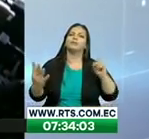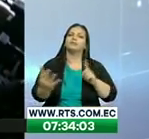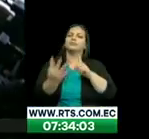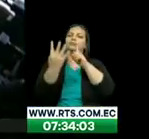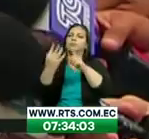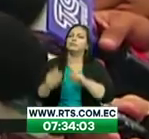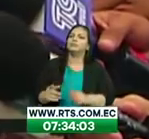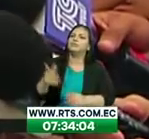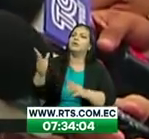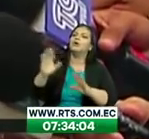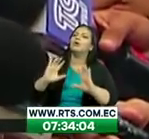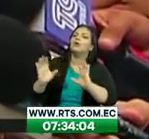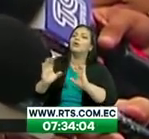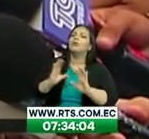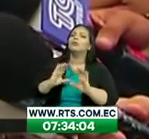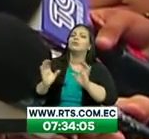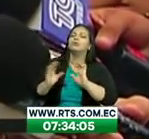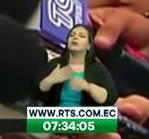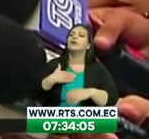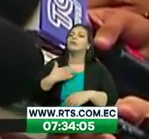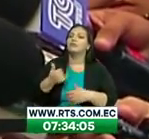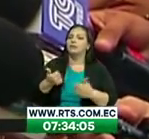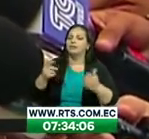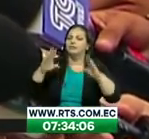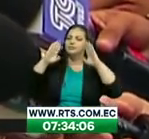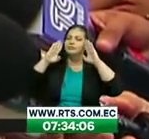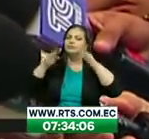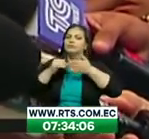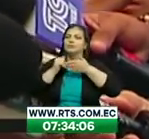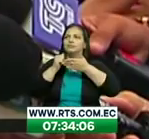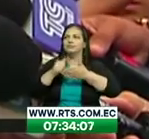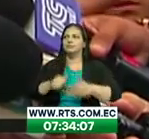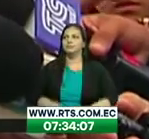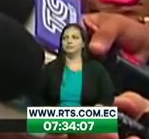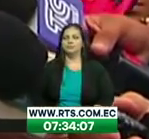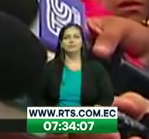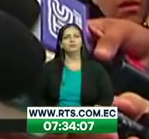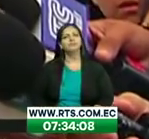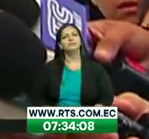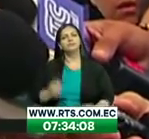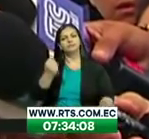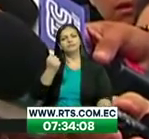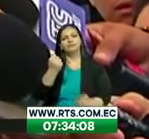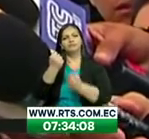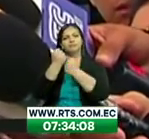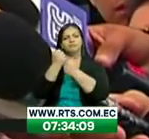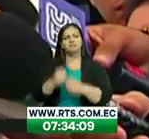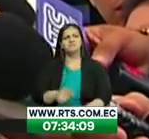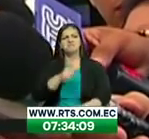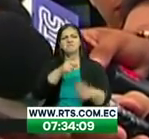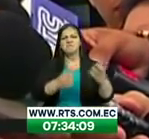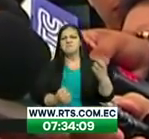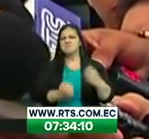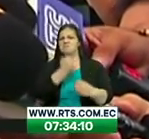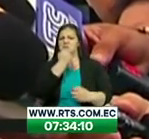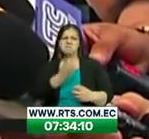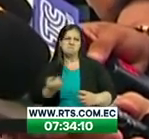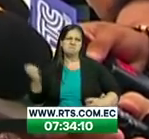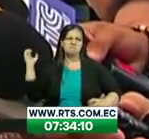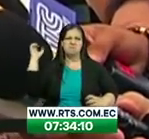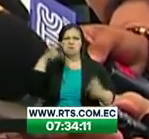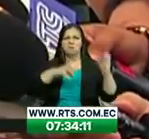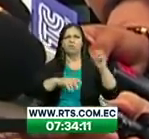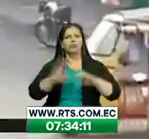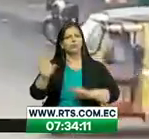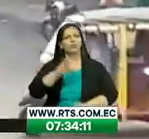Pablo Duarte. Seguiremos vigilantes y no vamos a permitir bajo ningún concepto que nada ni nadie altere la paz y el orden en